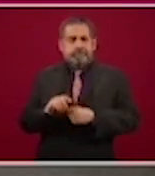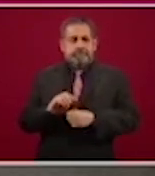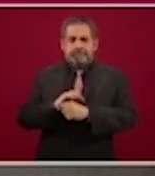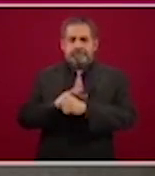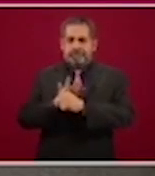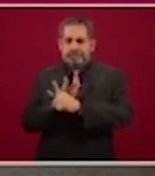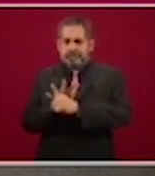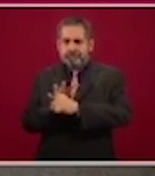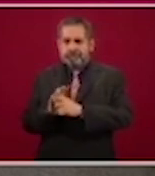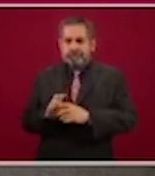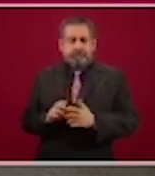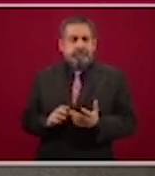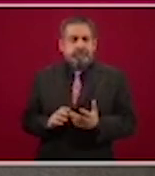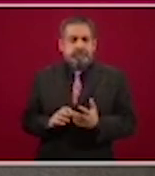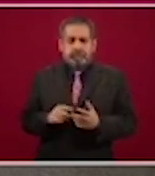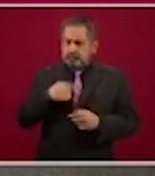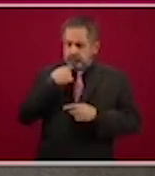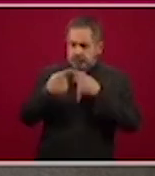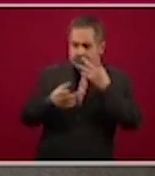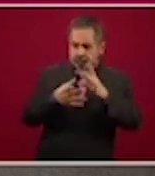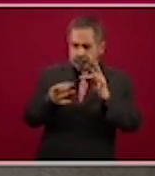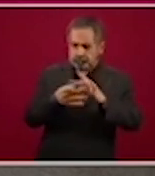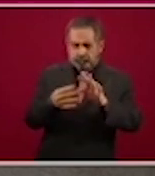lo quiero comentar aquí,